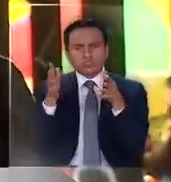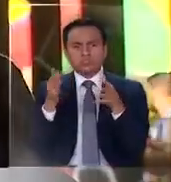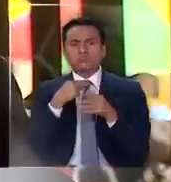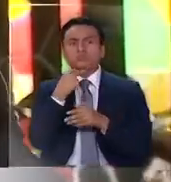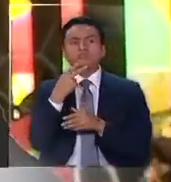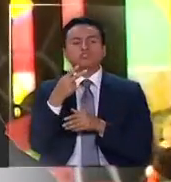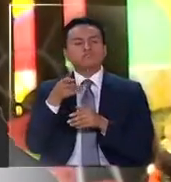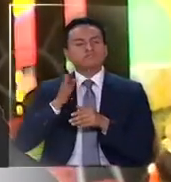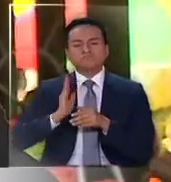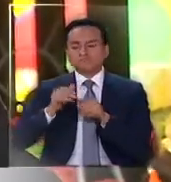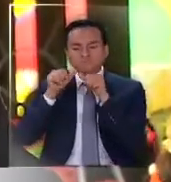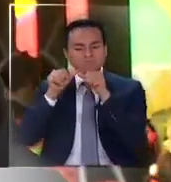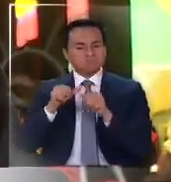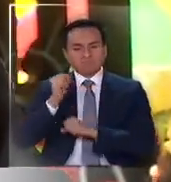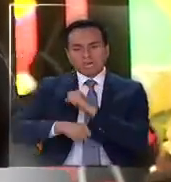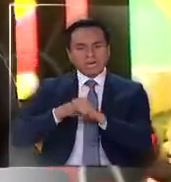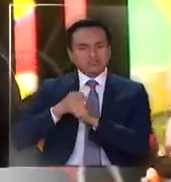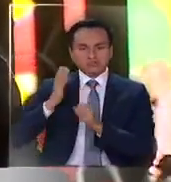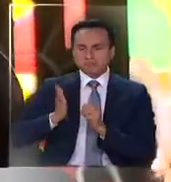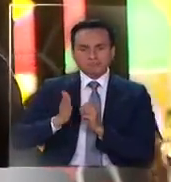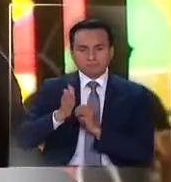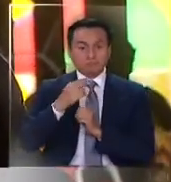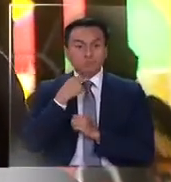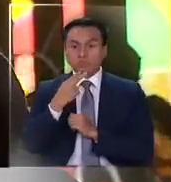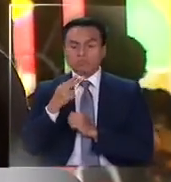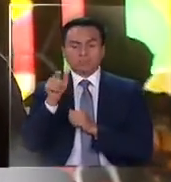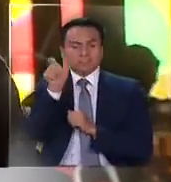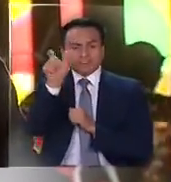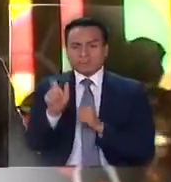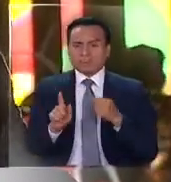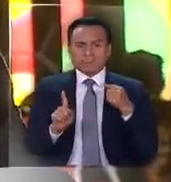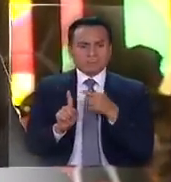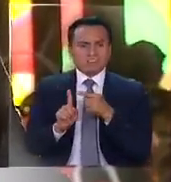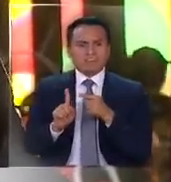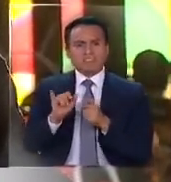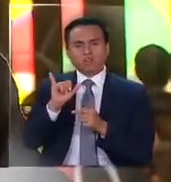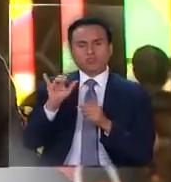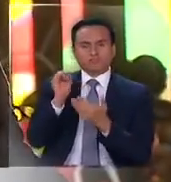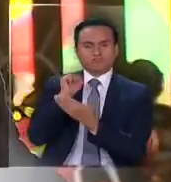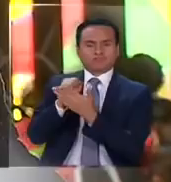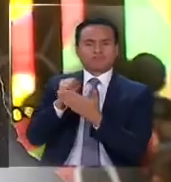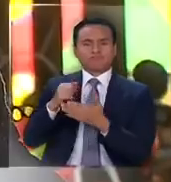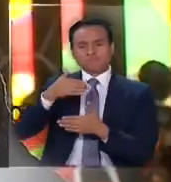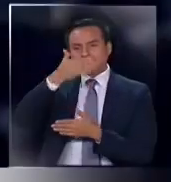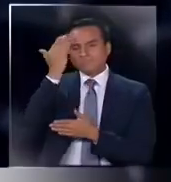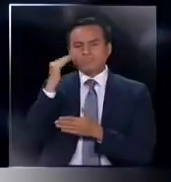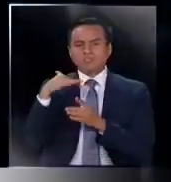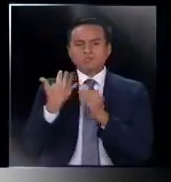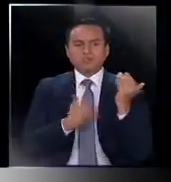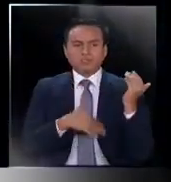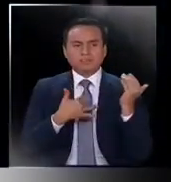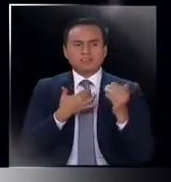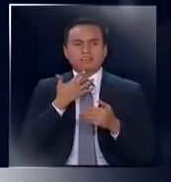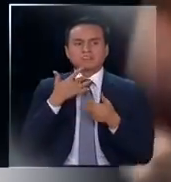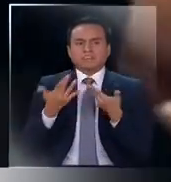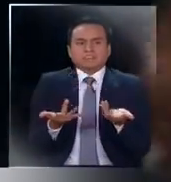voz permanece a pesar de los años que tiene. Él sigue siendo un ícono de la canción española, pienso. ¿Y qué?